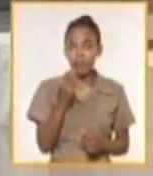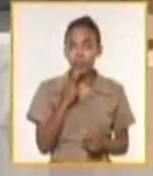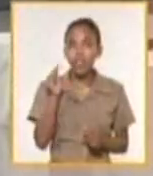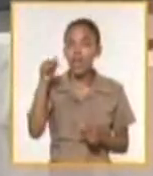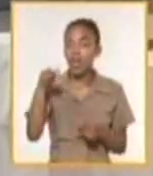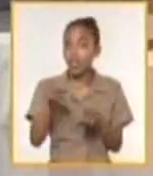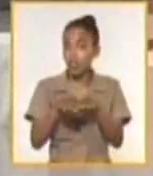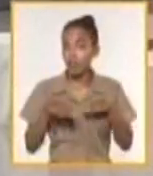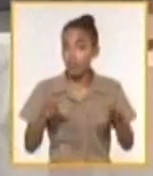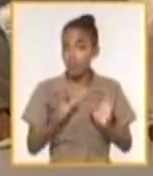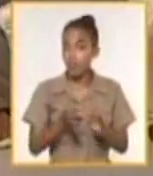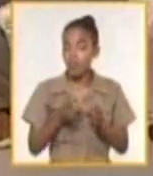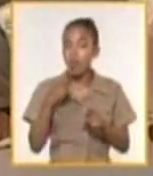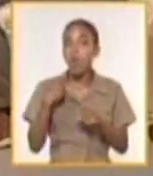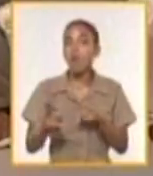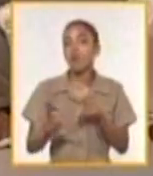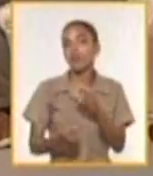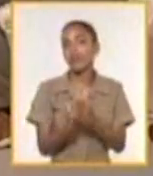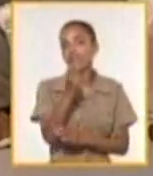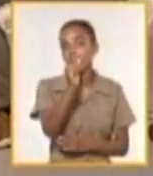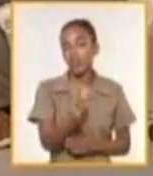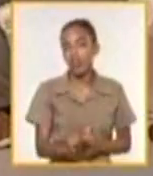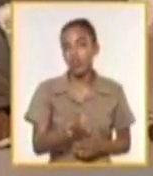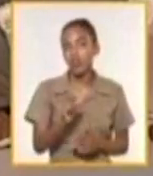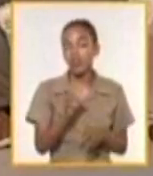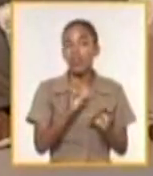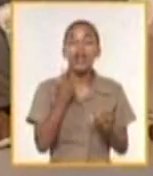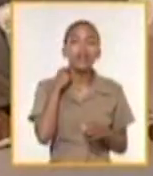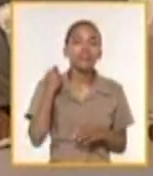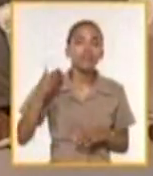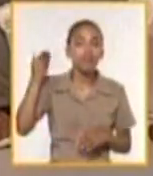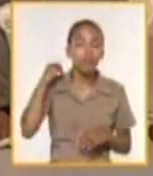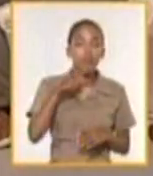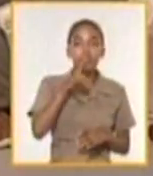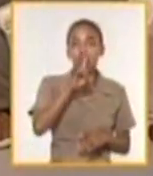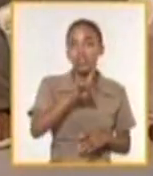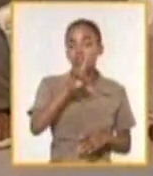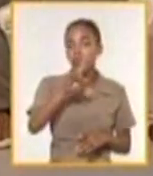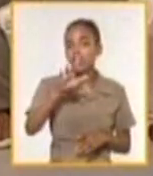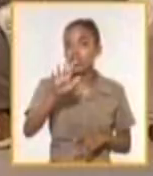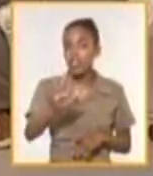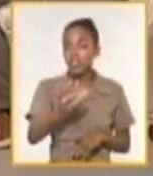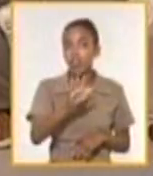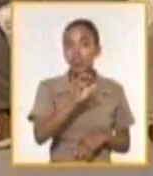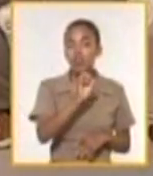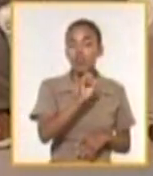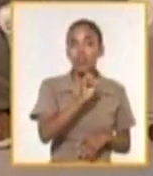fundadores, Enrique Ubieta. 7 fundadores en 1995, uno